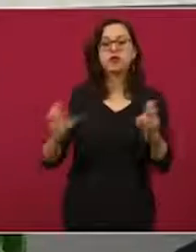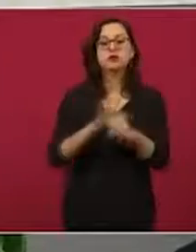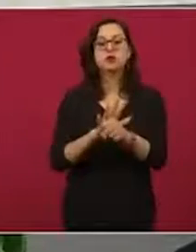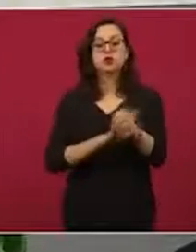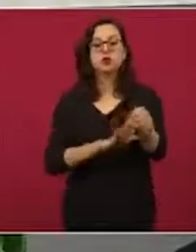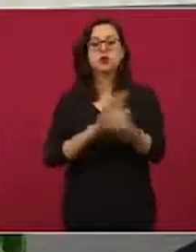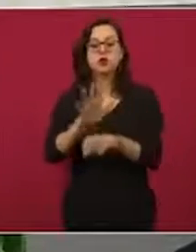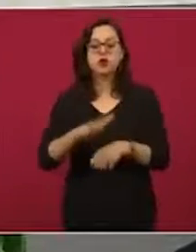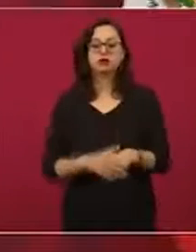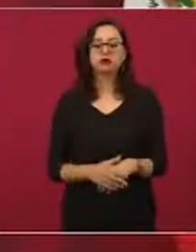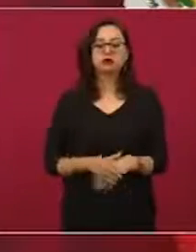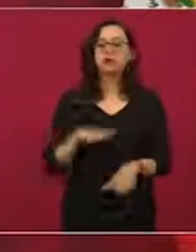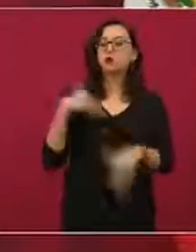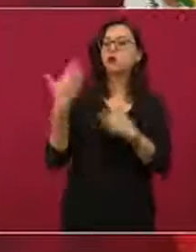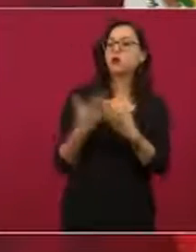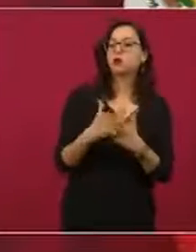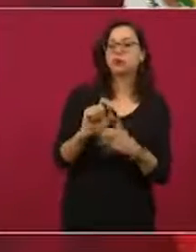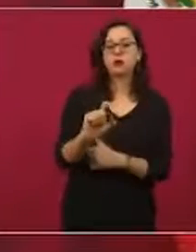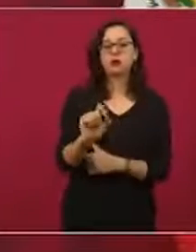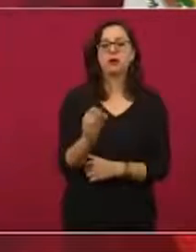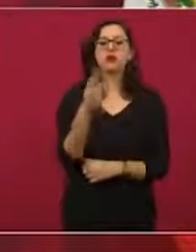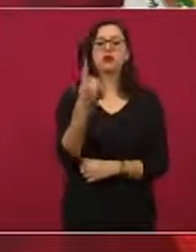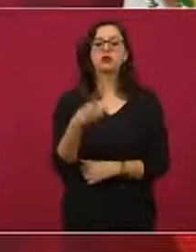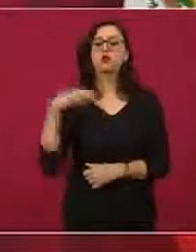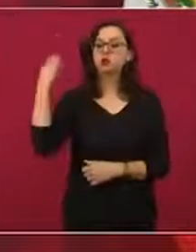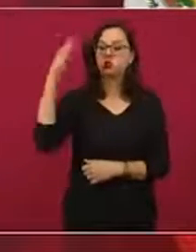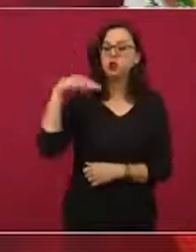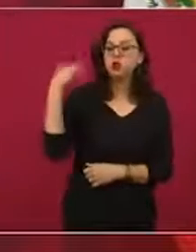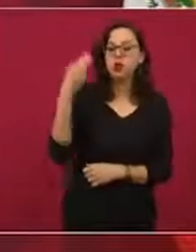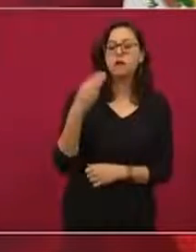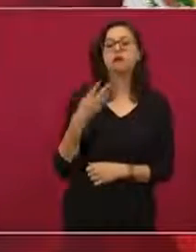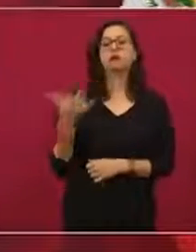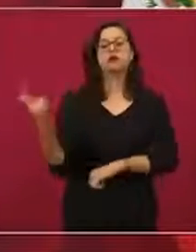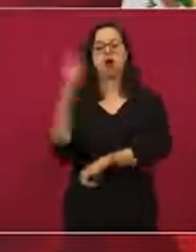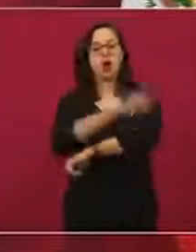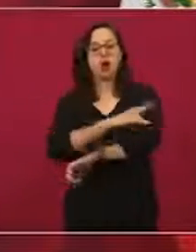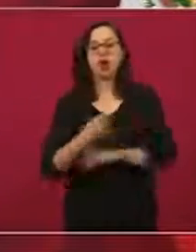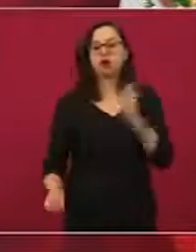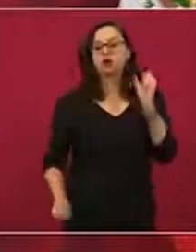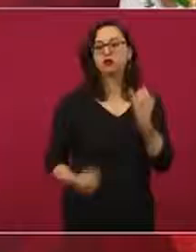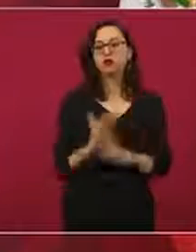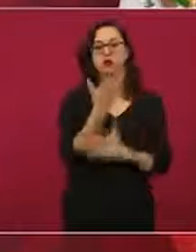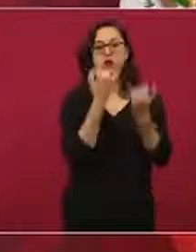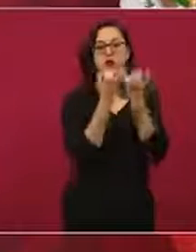el 21 de marzo el nuevo aeropuerto Felipe Ángeles, que inauguremos